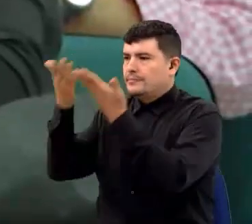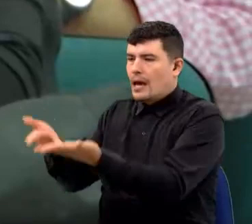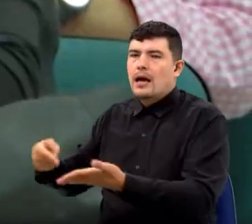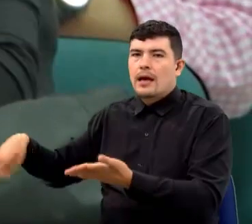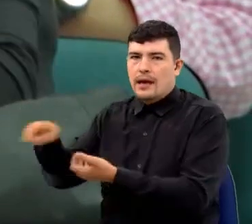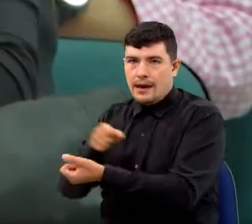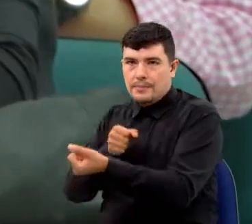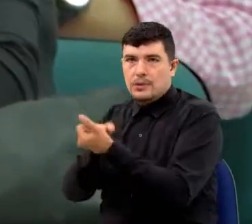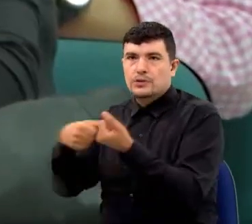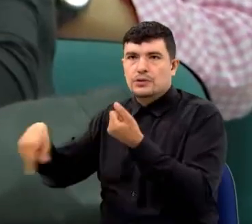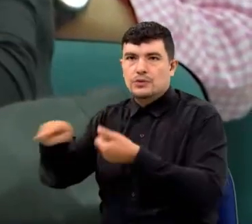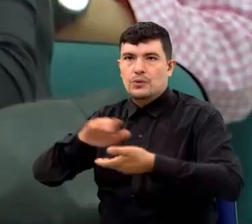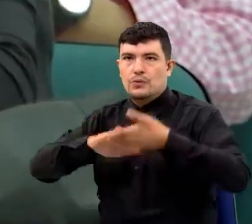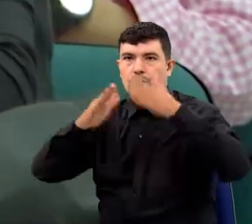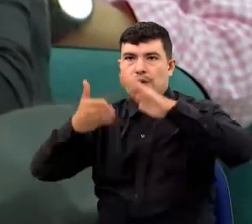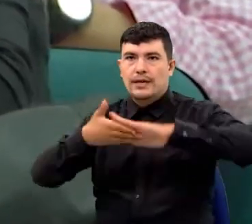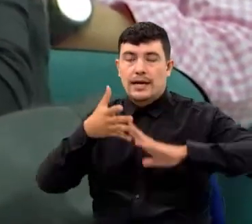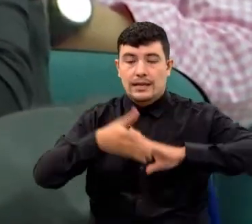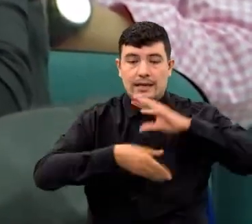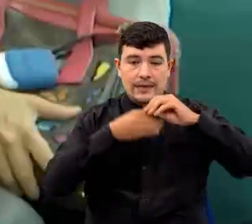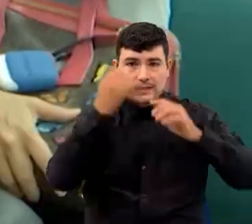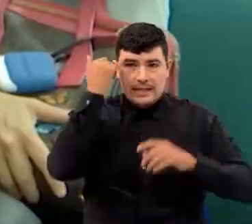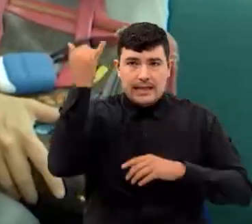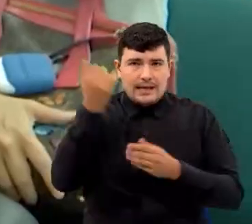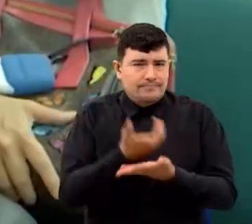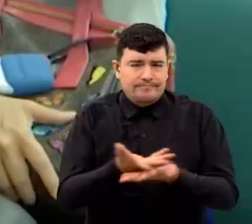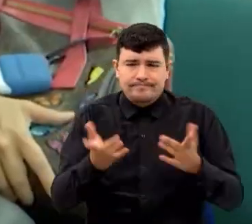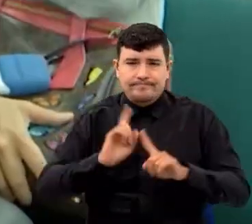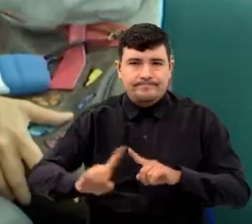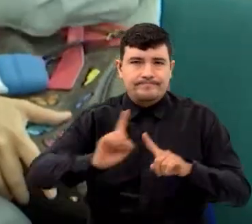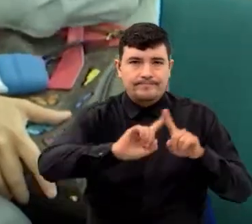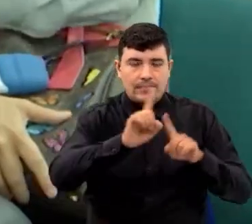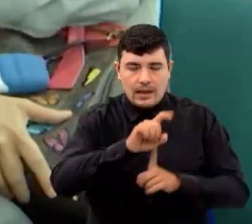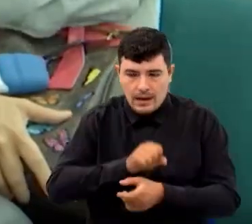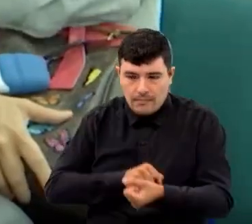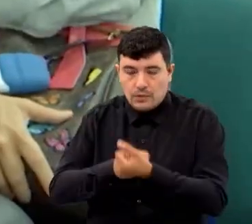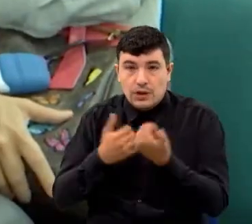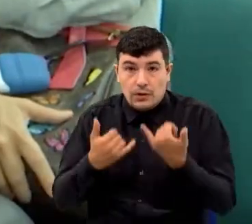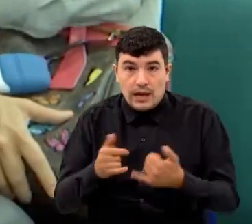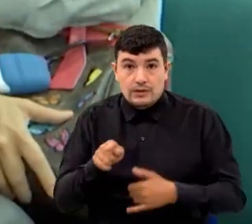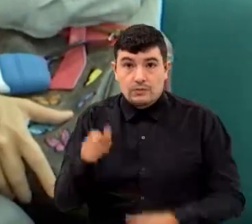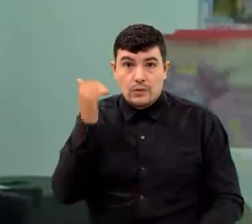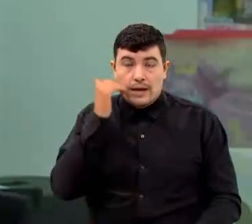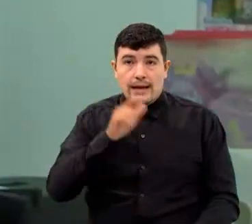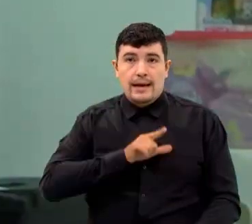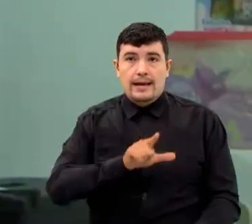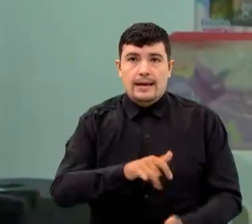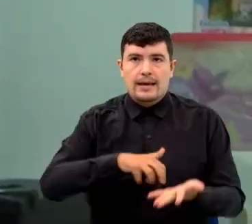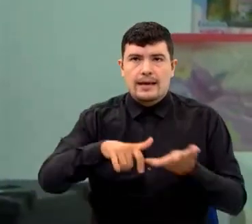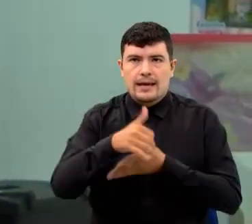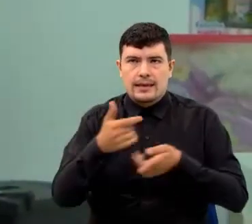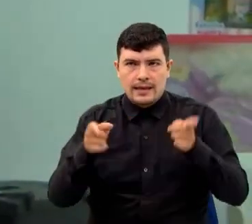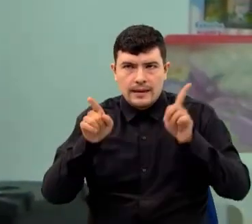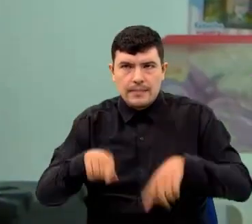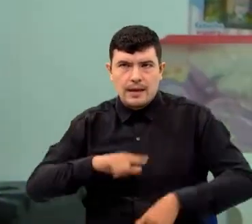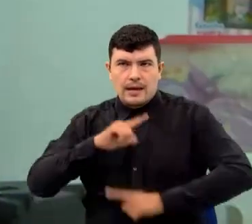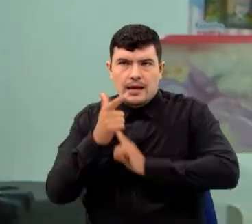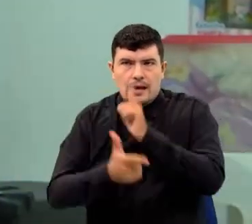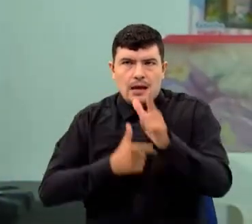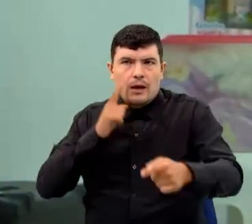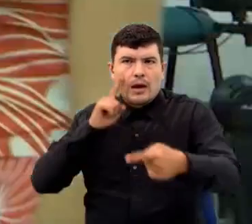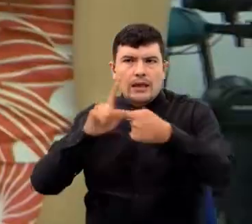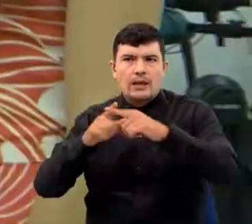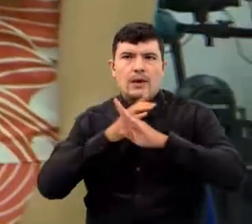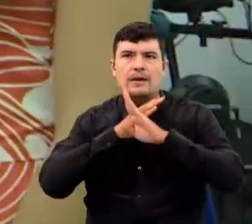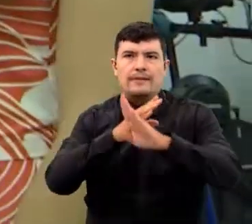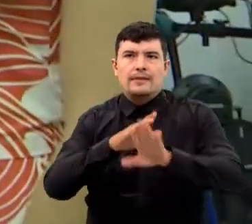Además de ayudar con múltiples iniciativas a familias de escasos recursos, la lideresa santandereana también emprendió la lucha para la prevención del cáncer de